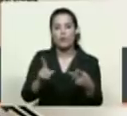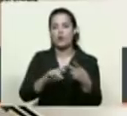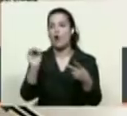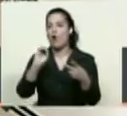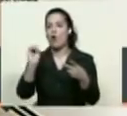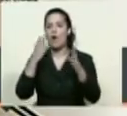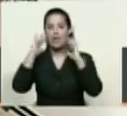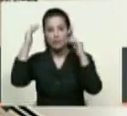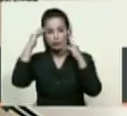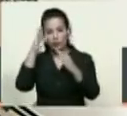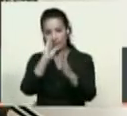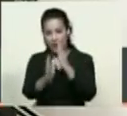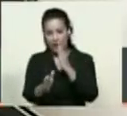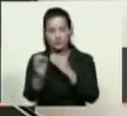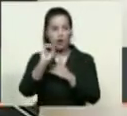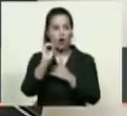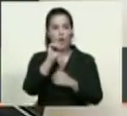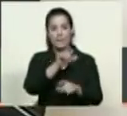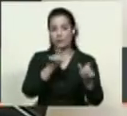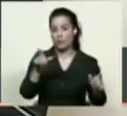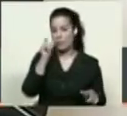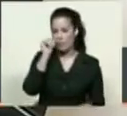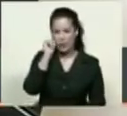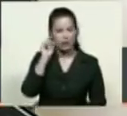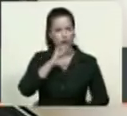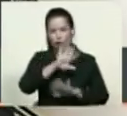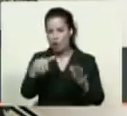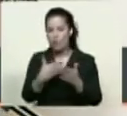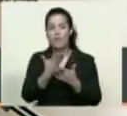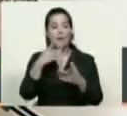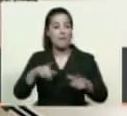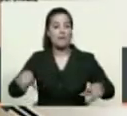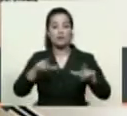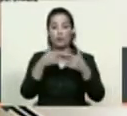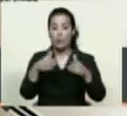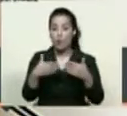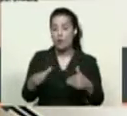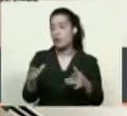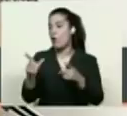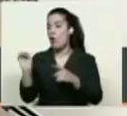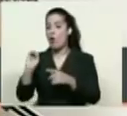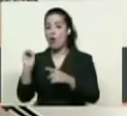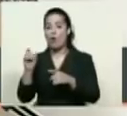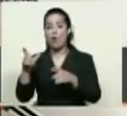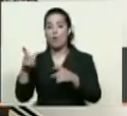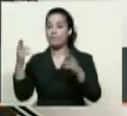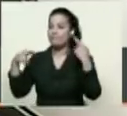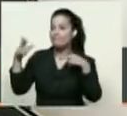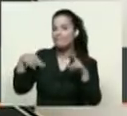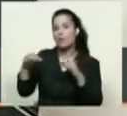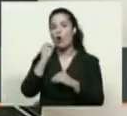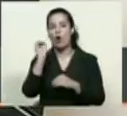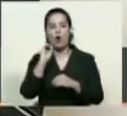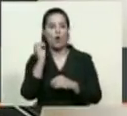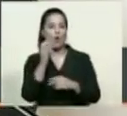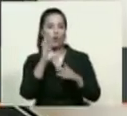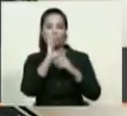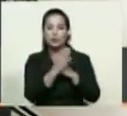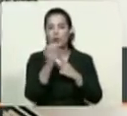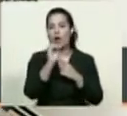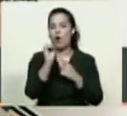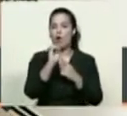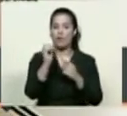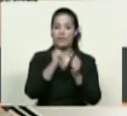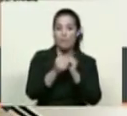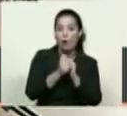con atención directa a la ciudadana y al ciudadano, con espacio público, con el espacio para el esparcimiento, para la cultura, para la recreación, para el